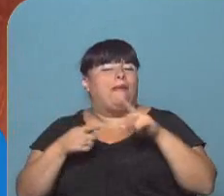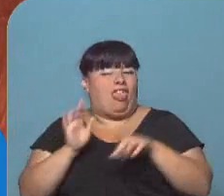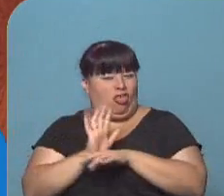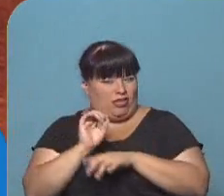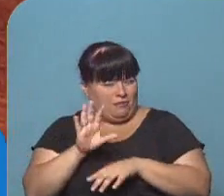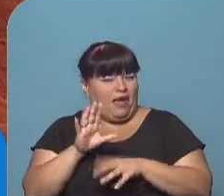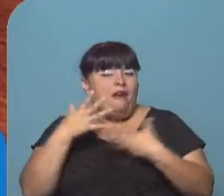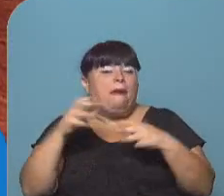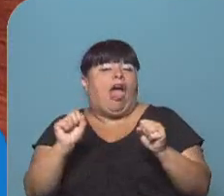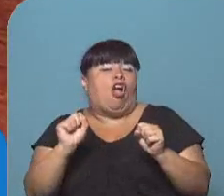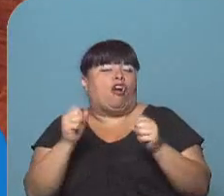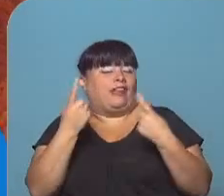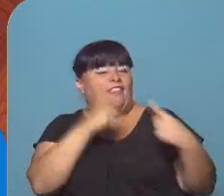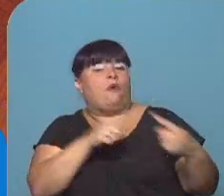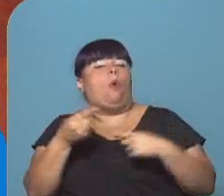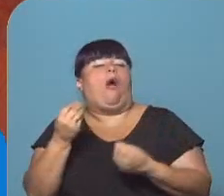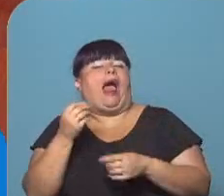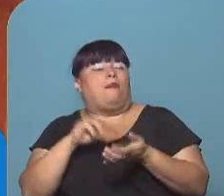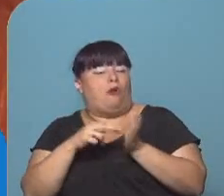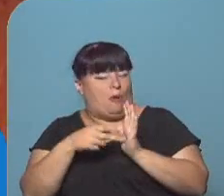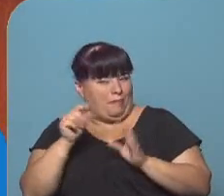Claro. Es un diagnóstico diferencial sencillo.